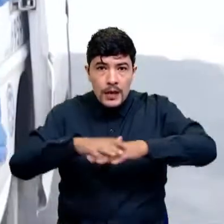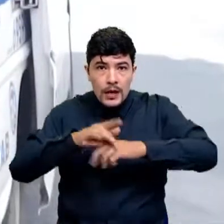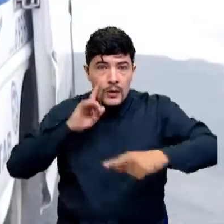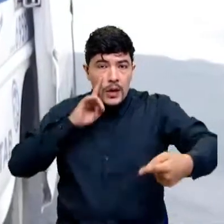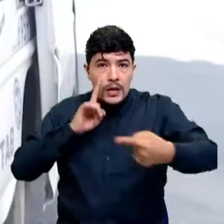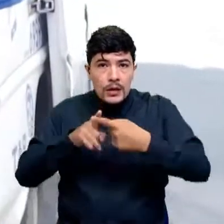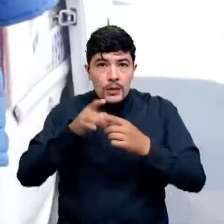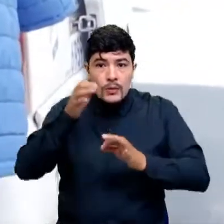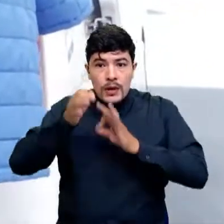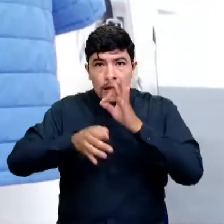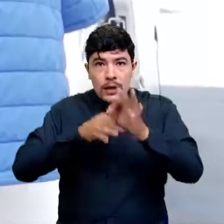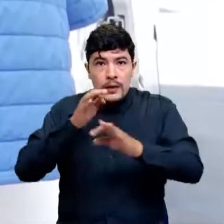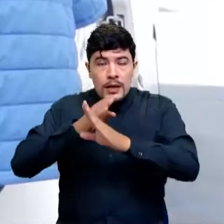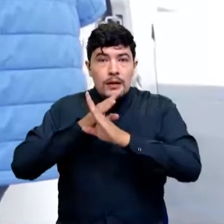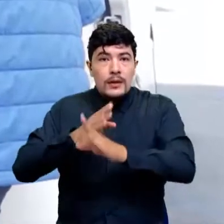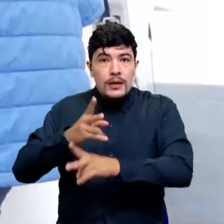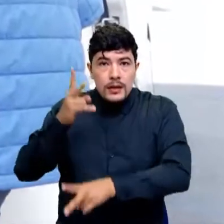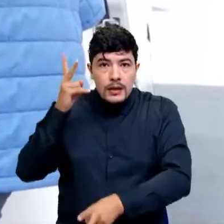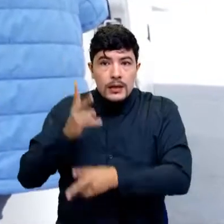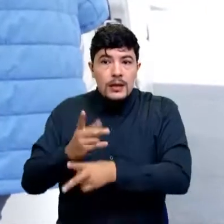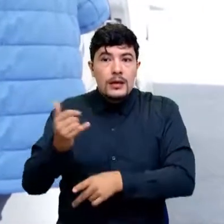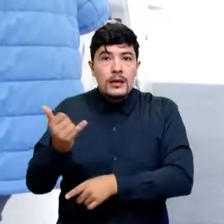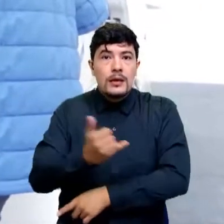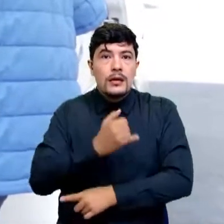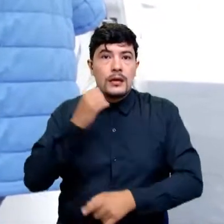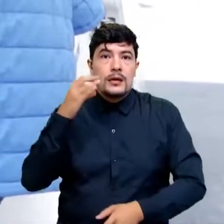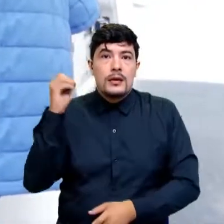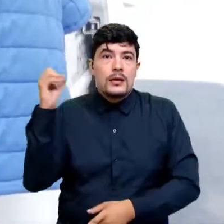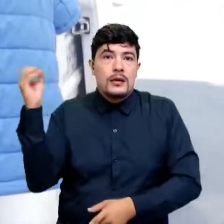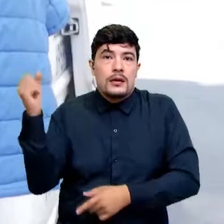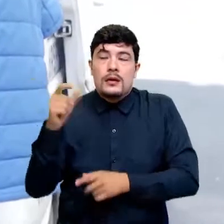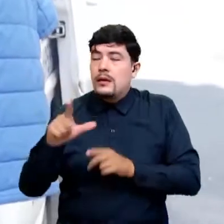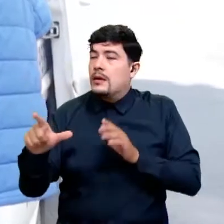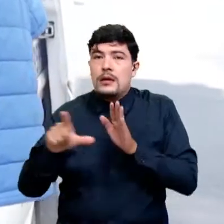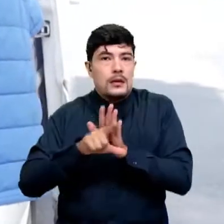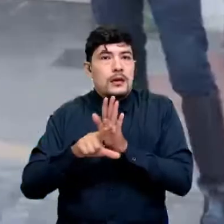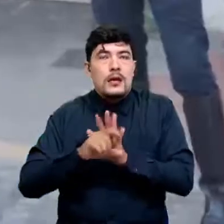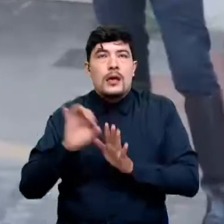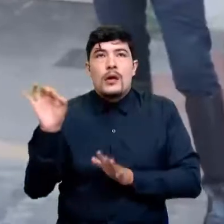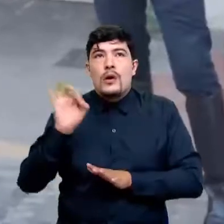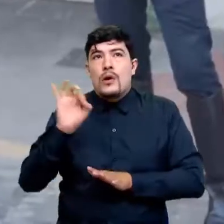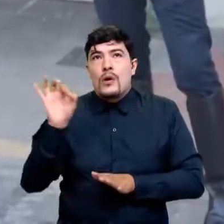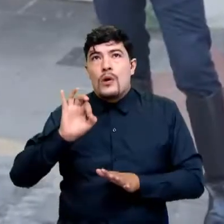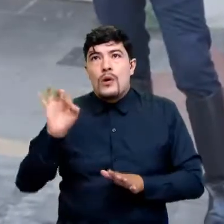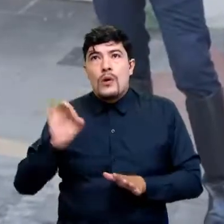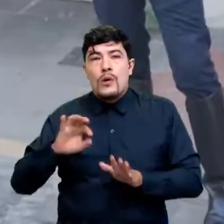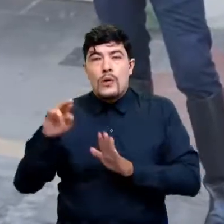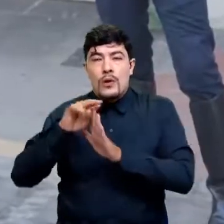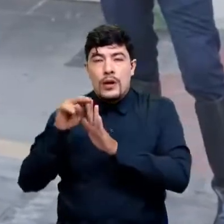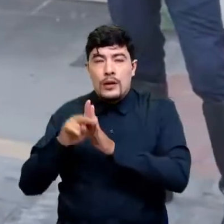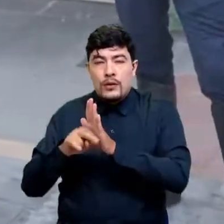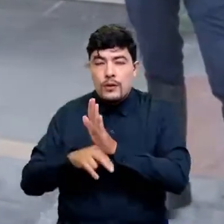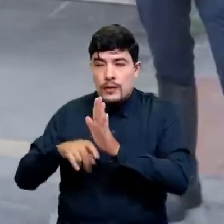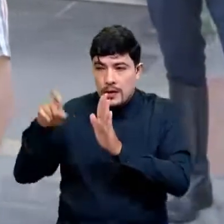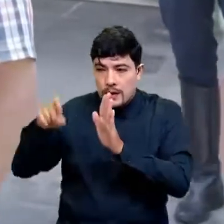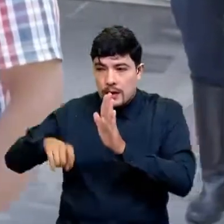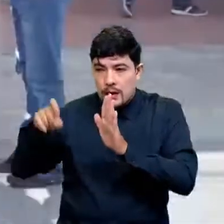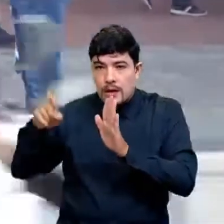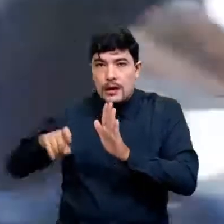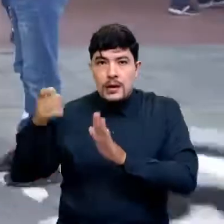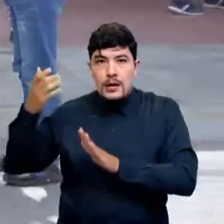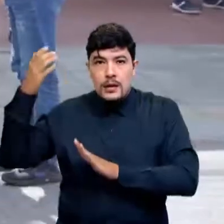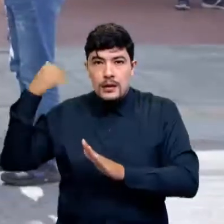controlar y mitigar los riesgos que presentan con las ambulancias ilegales o que no cuentan con las medidas necesarias para